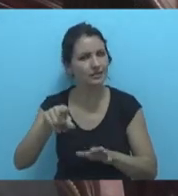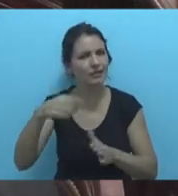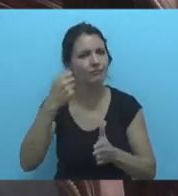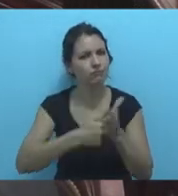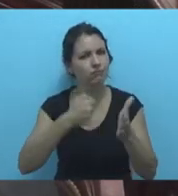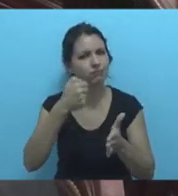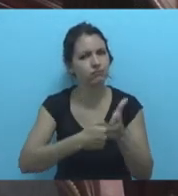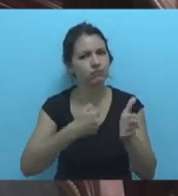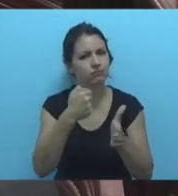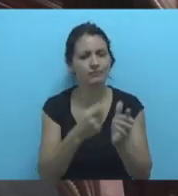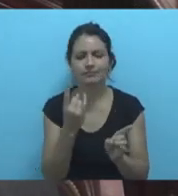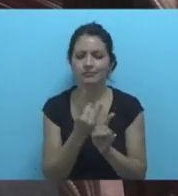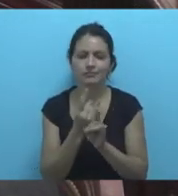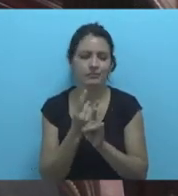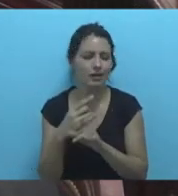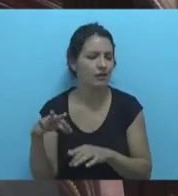luchado toda su vida